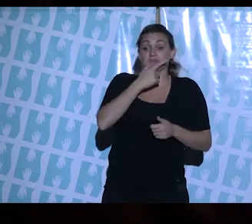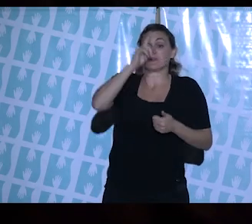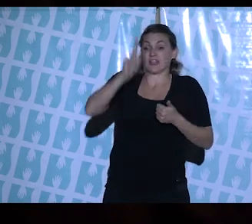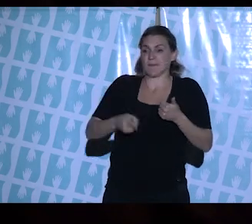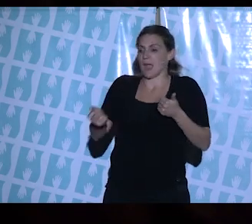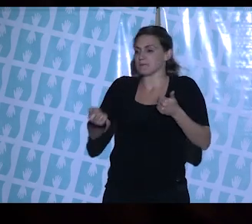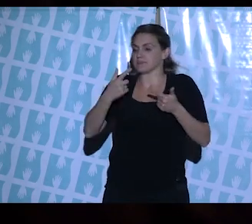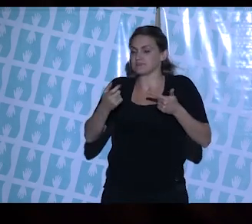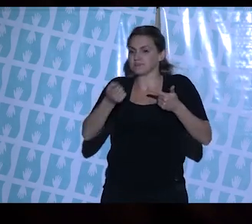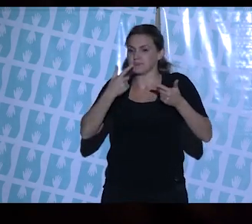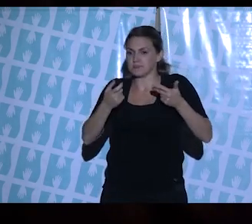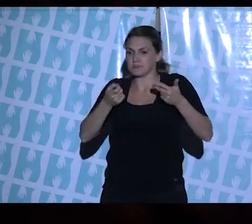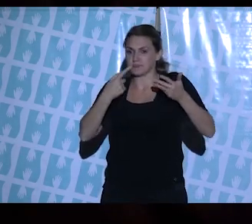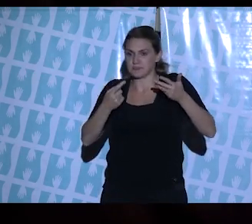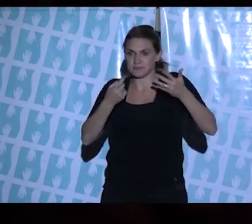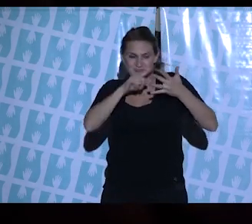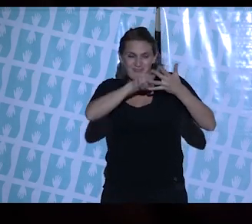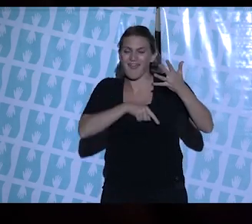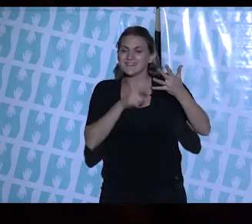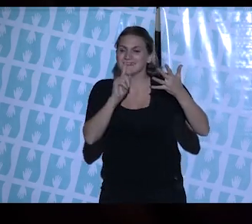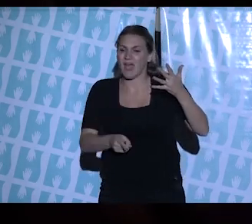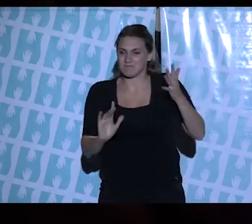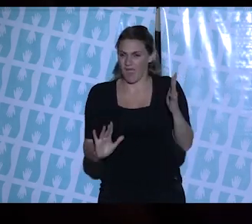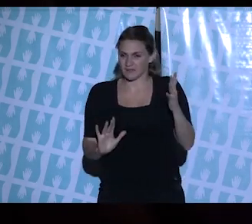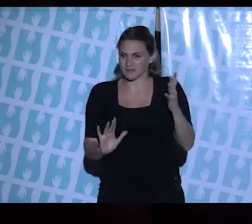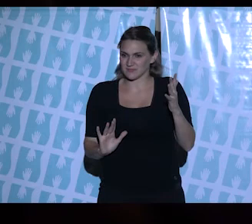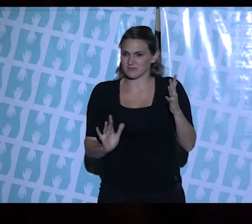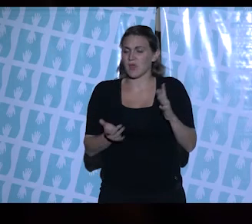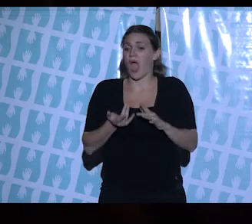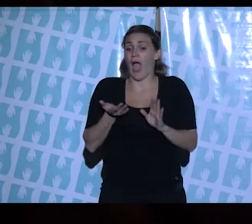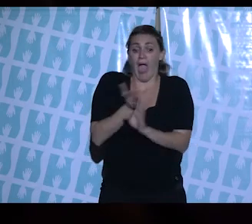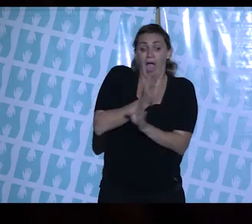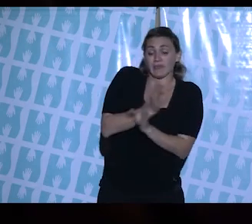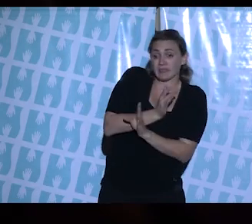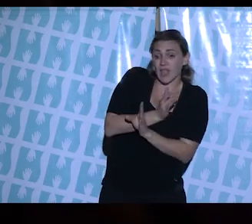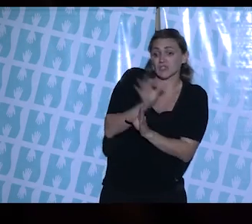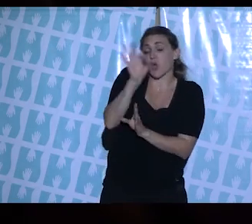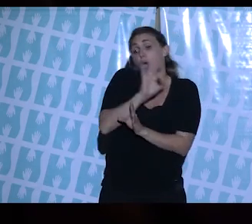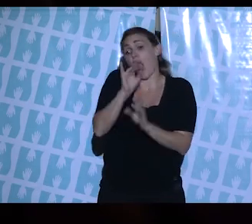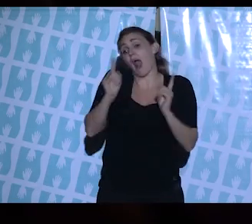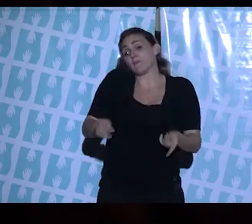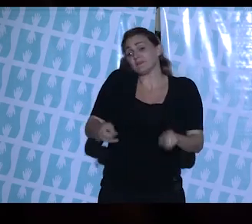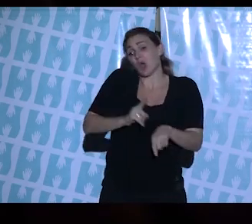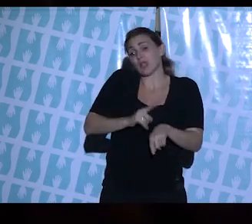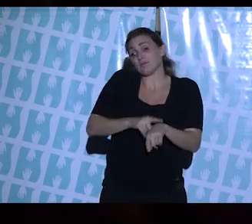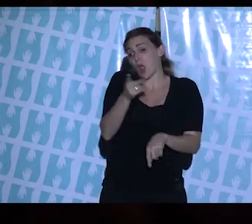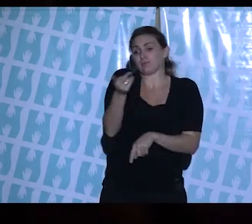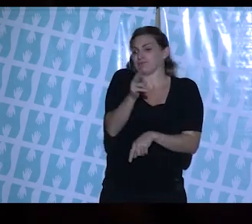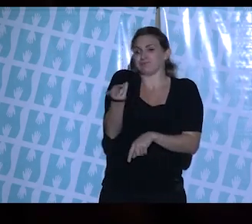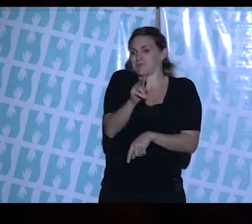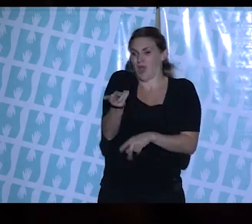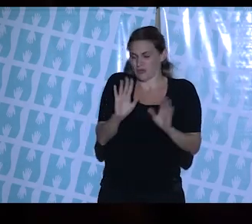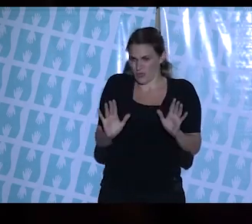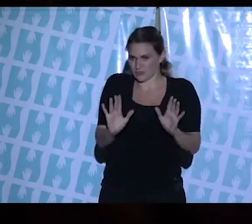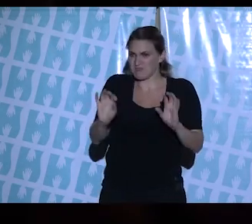su administración previo al inicio de la levodopa o para complementar y mejorar